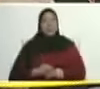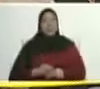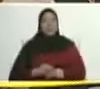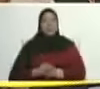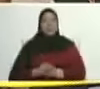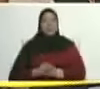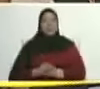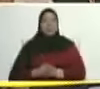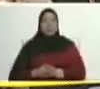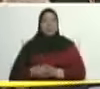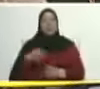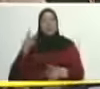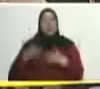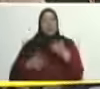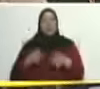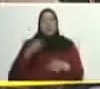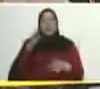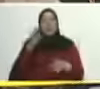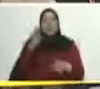El FBI